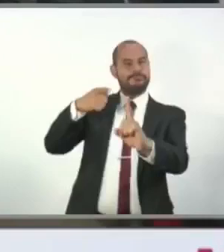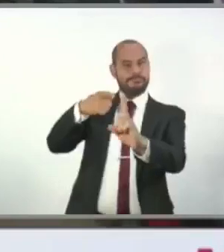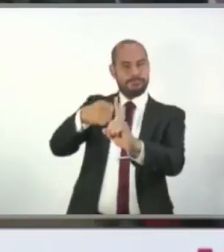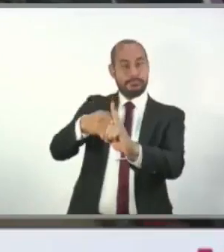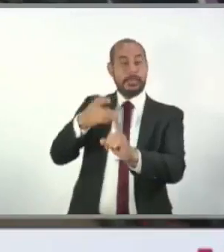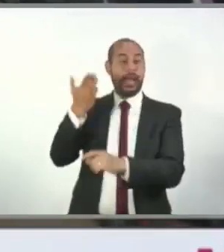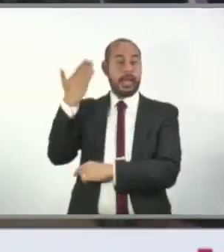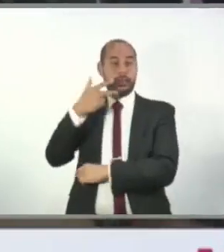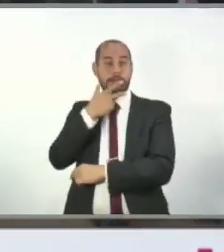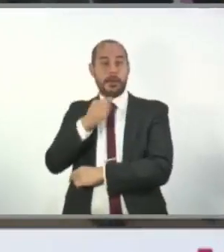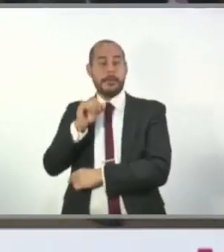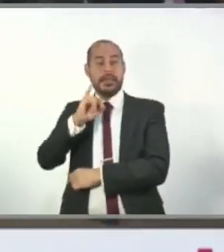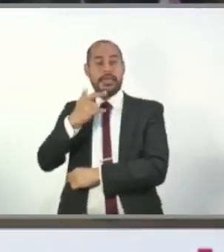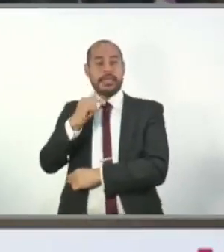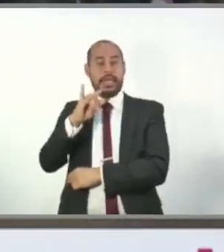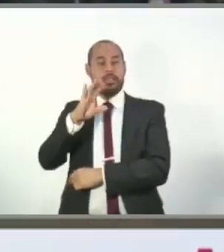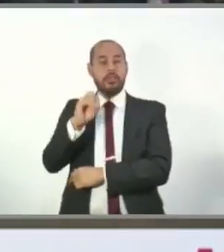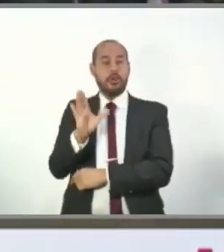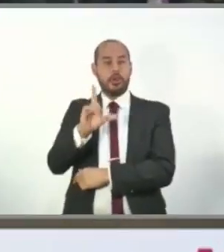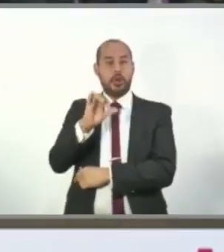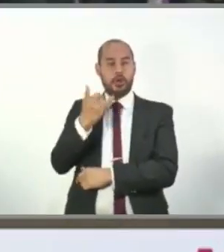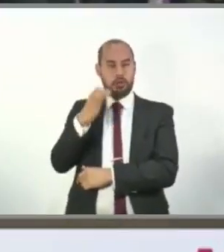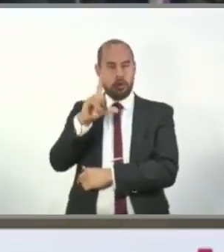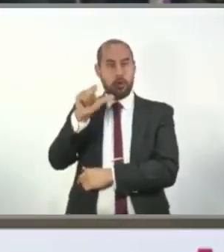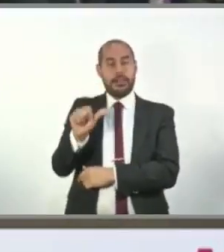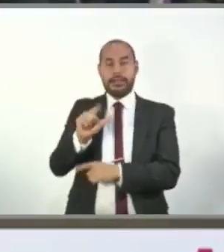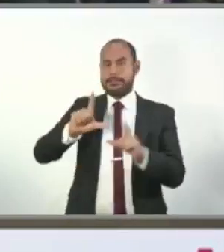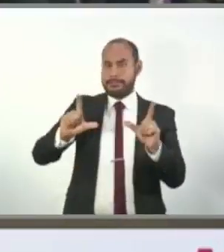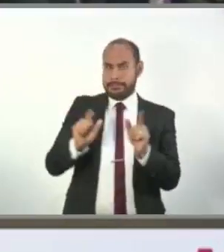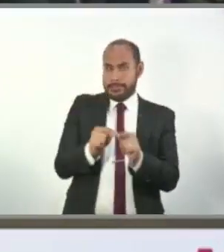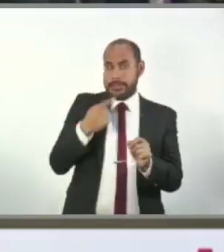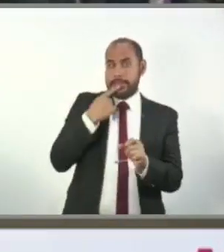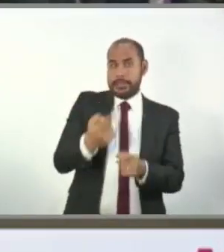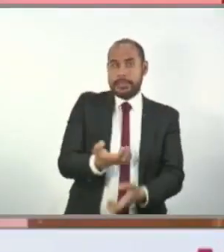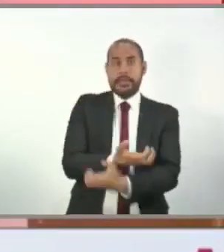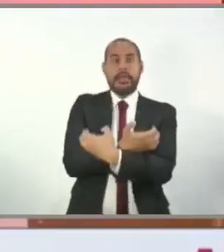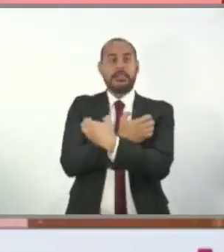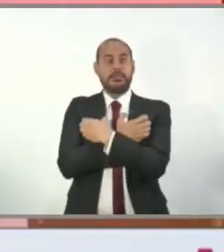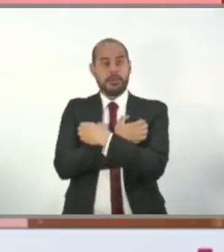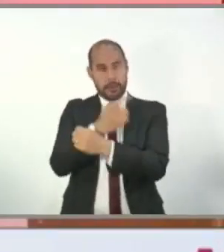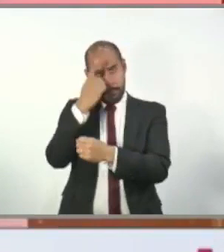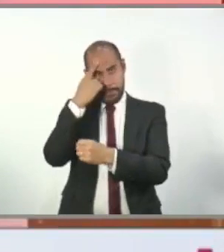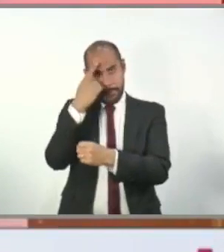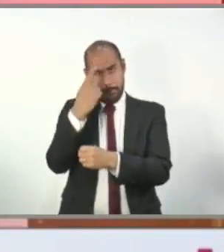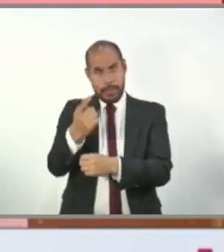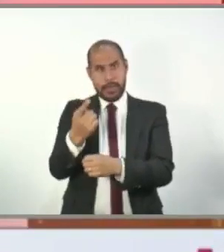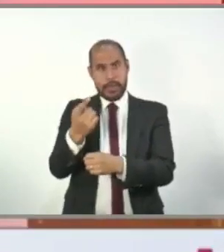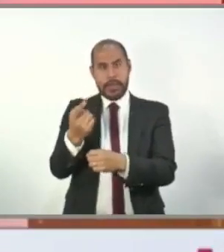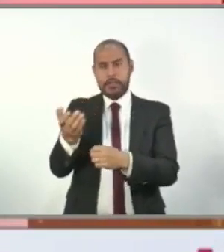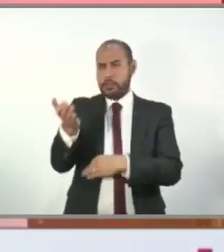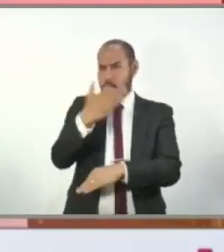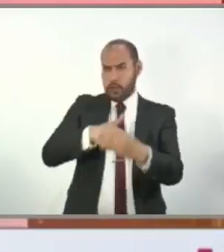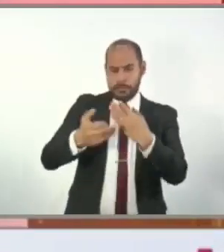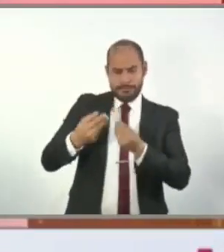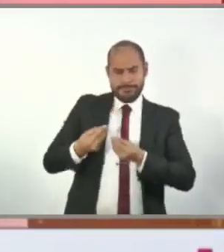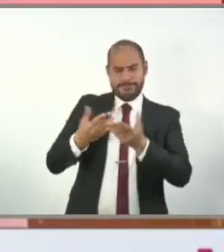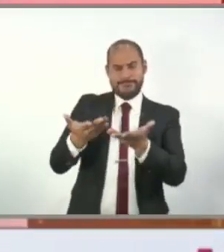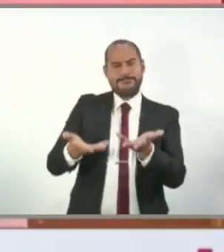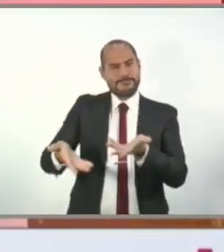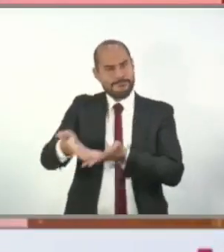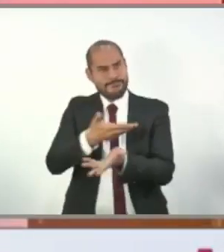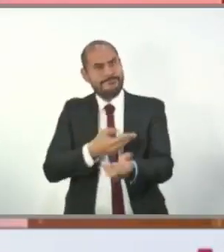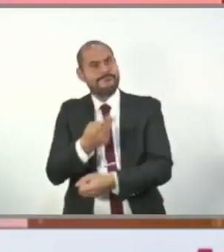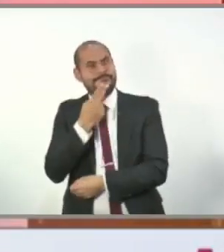Ignacio de Loyola nos confió, sintetizada en la invitación para en todo amar y servir, como